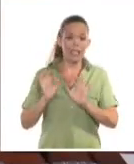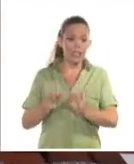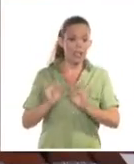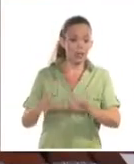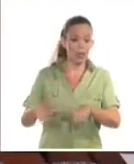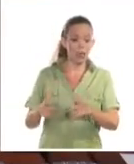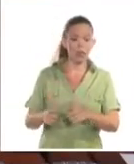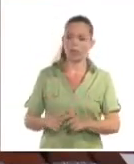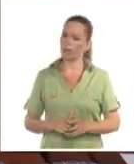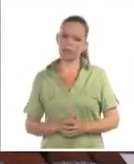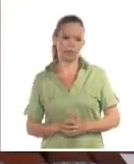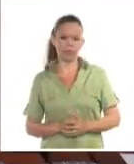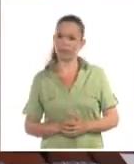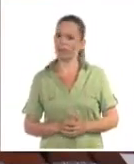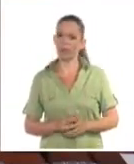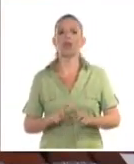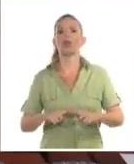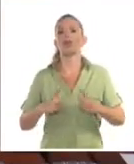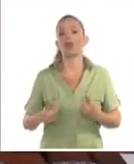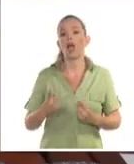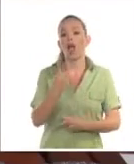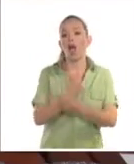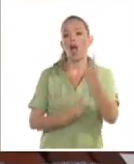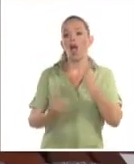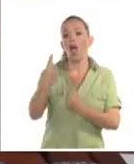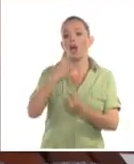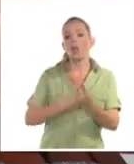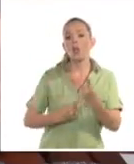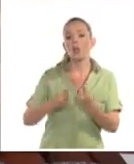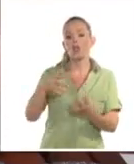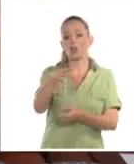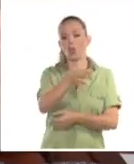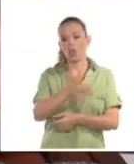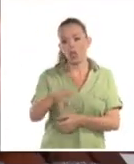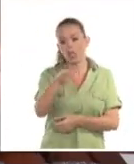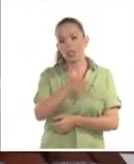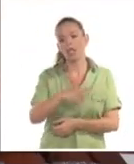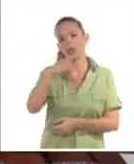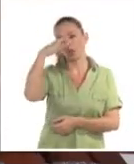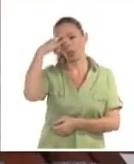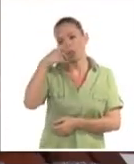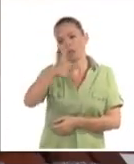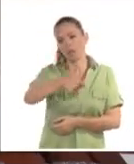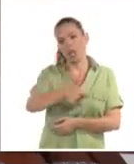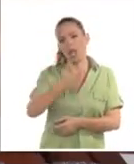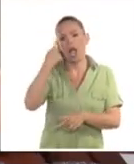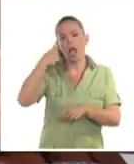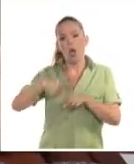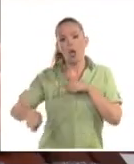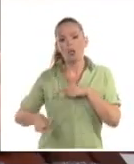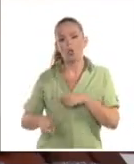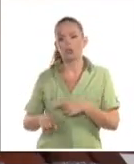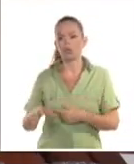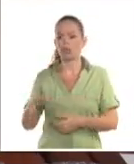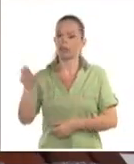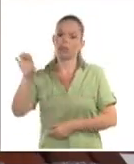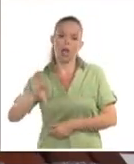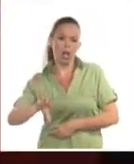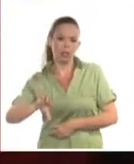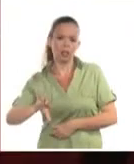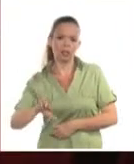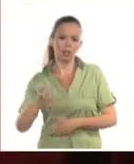evidenciado Porque hay lugares donde se está aplicando y tienen resultado y lugares donde no se está aplicando Y entonces resultado no se